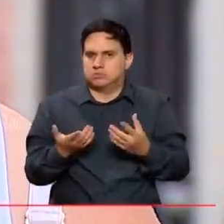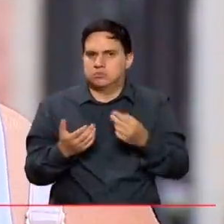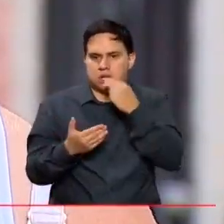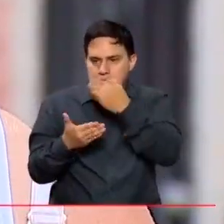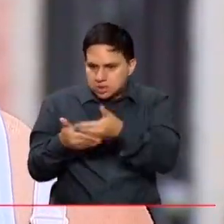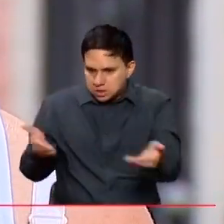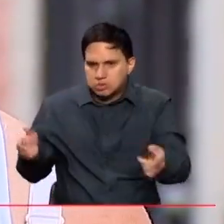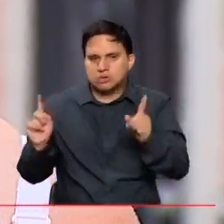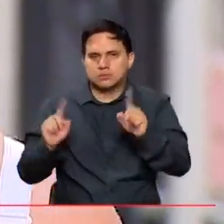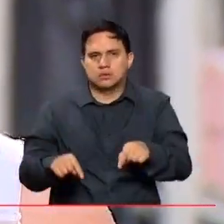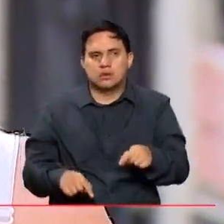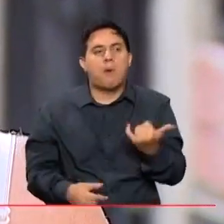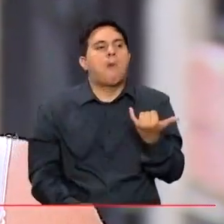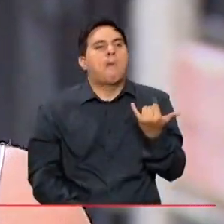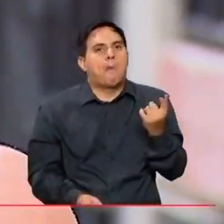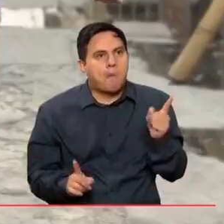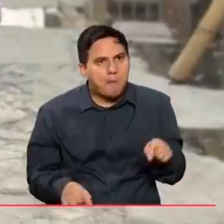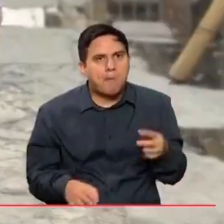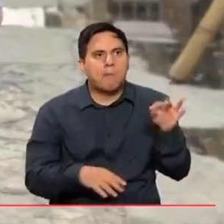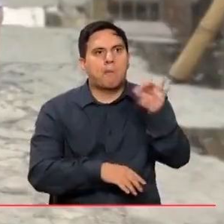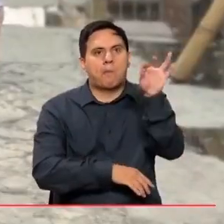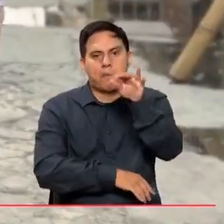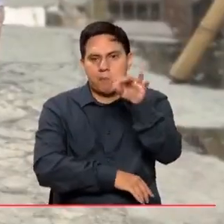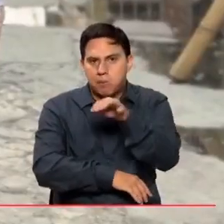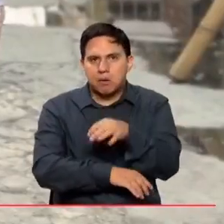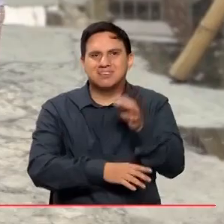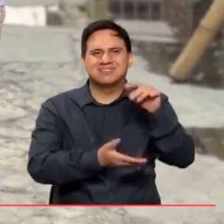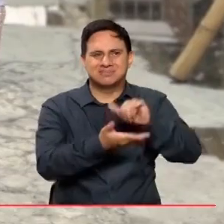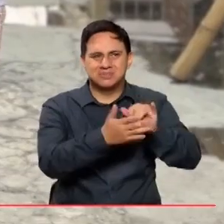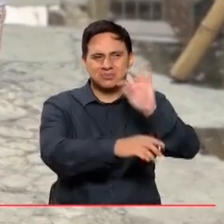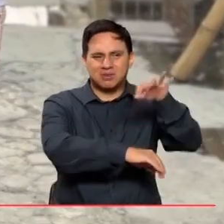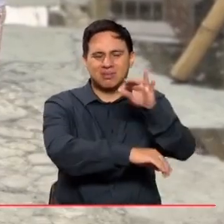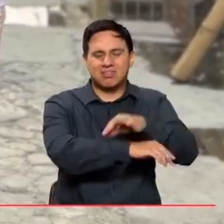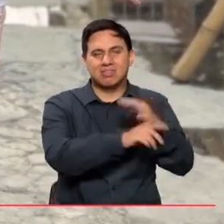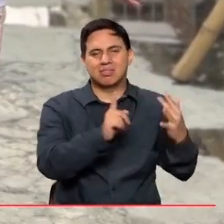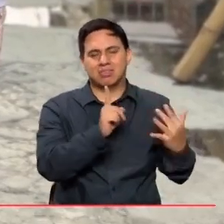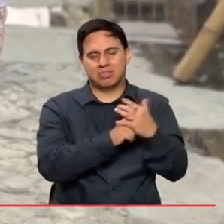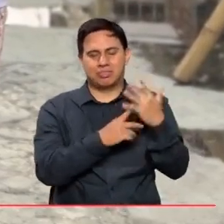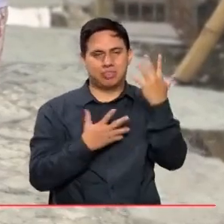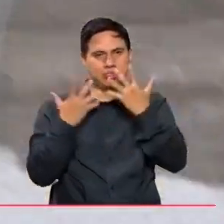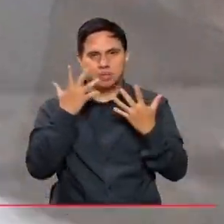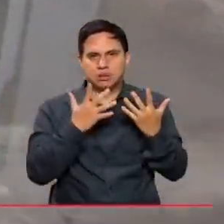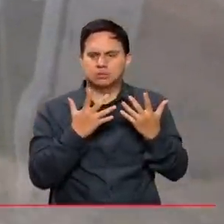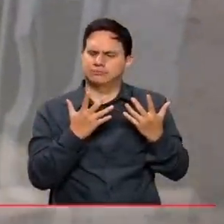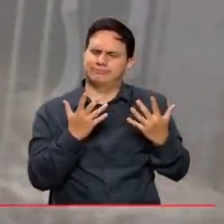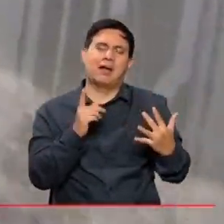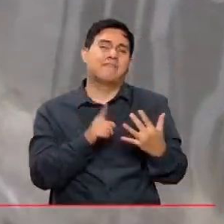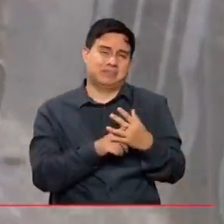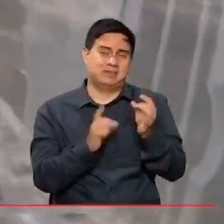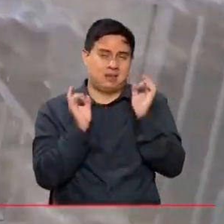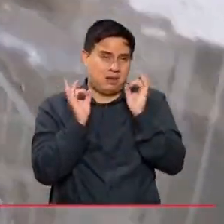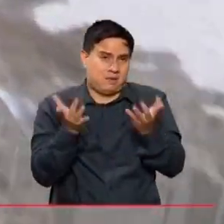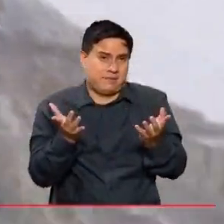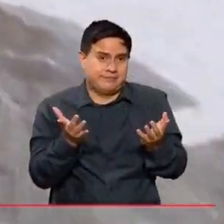genera zancudos, el dengue los puede salir ahí también y otras enfermedades.